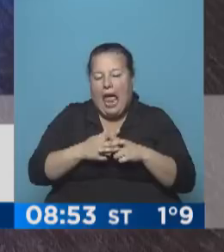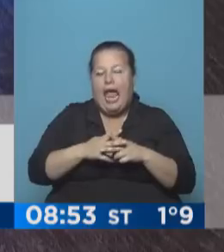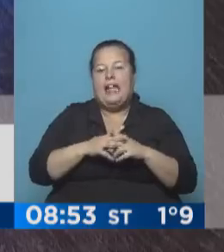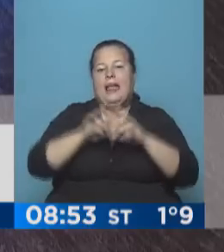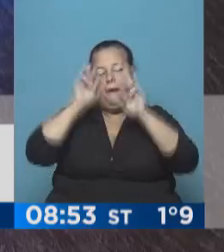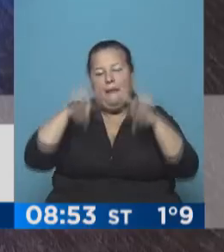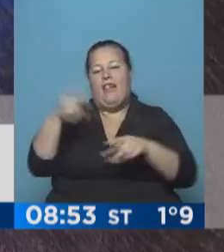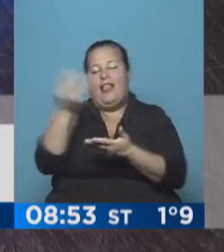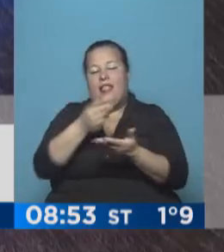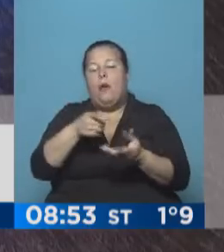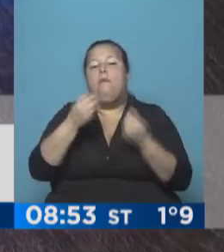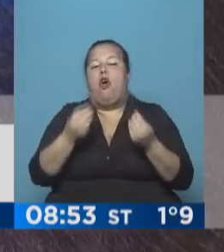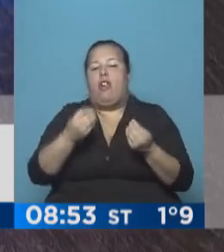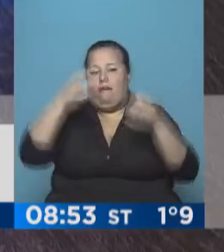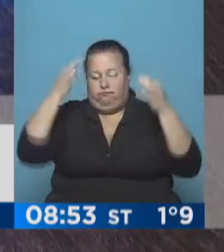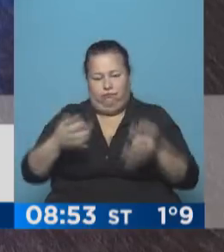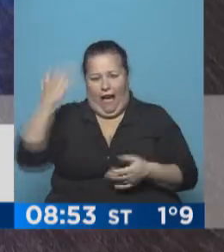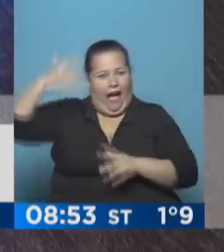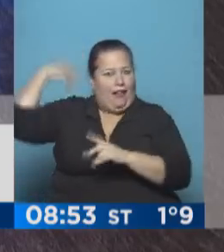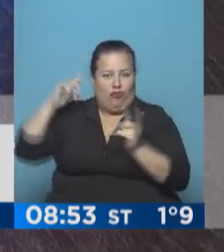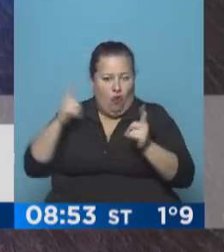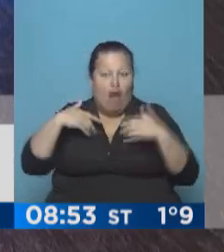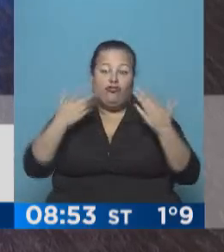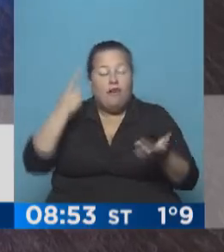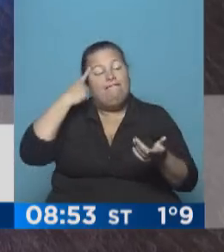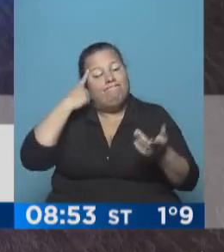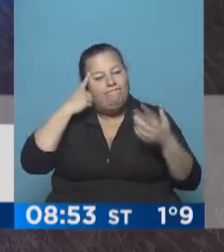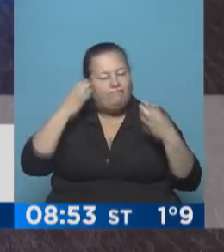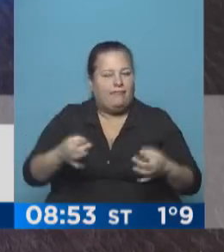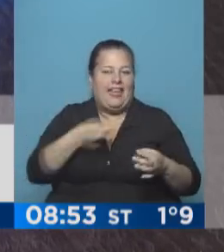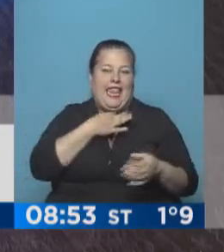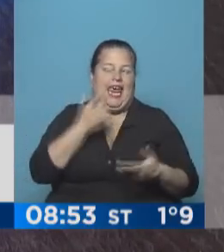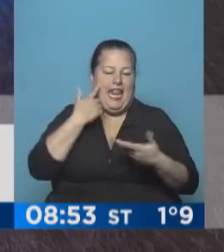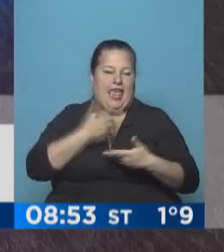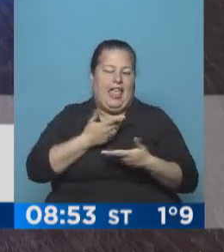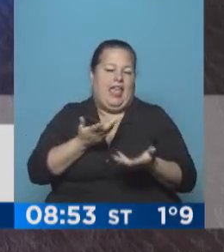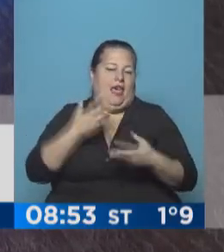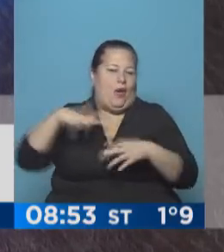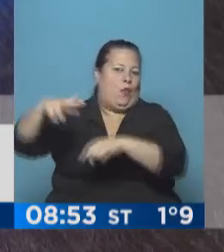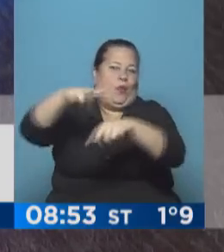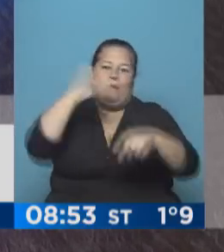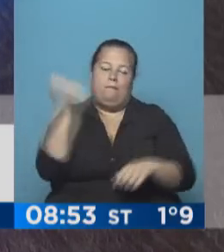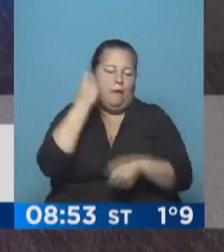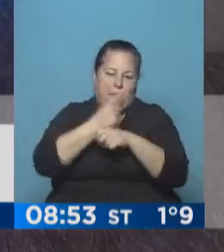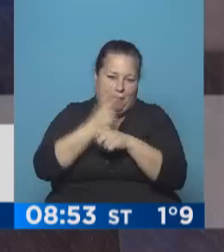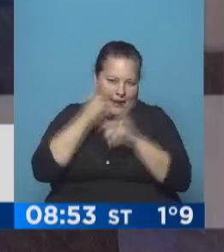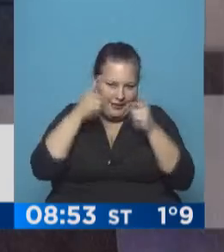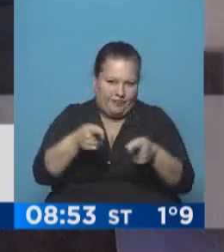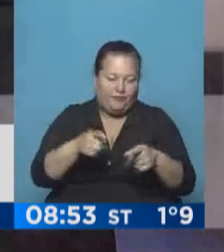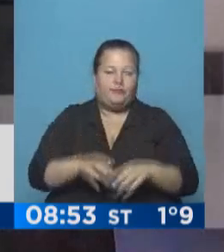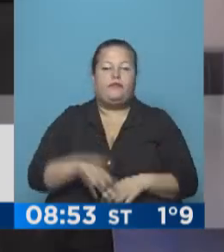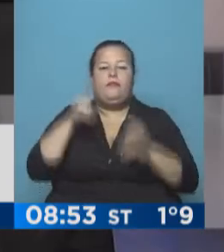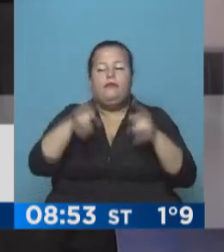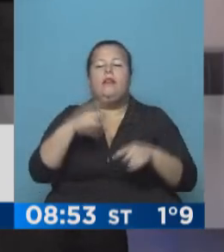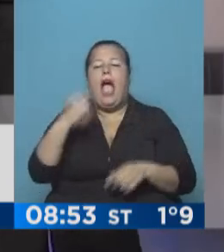estructurales del diseño porque digamos no había antecedentes Entonces le diera llegar que pudiera digamos volar era objetivo y el